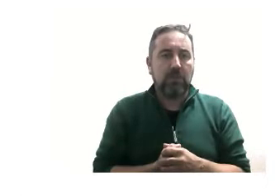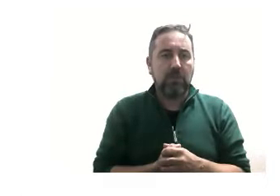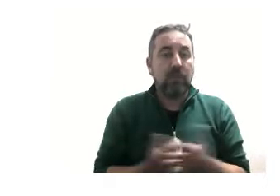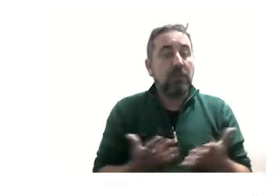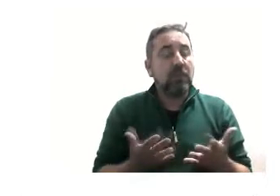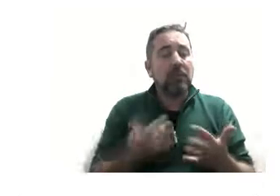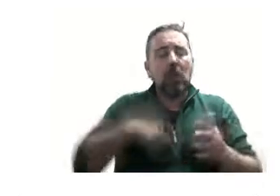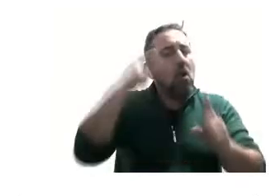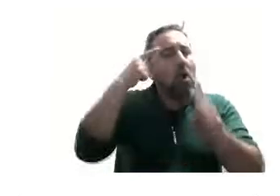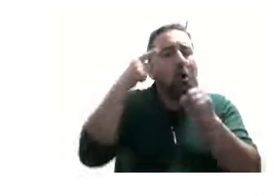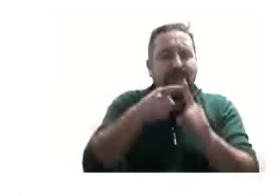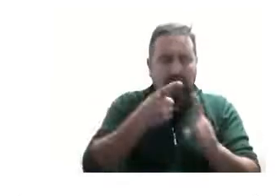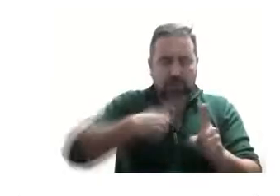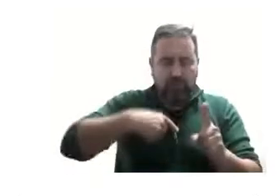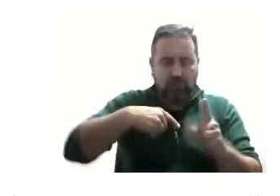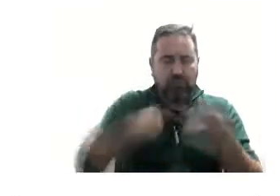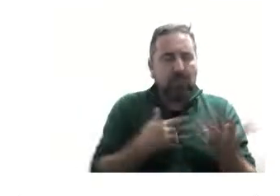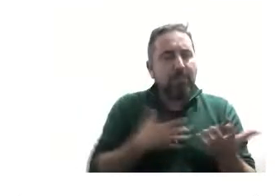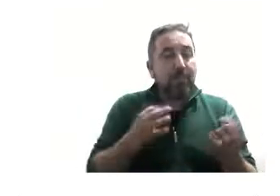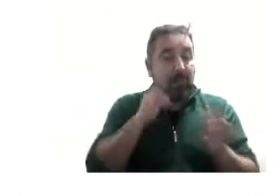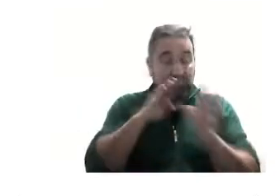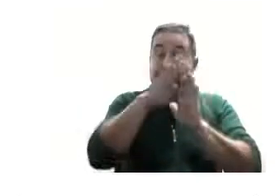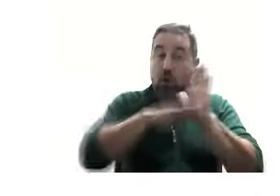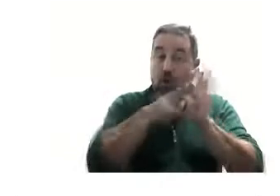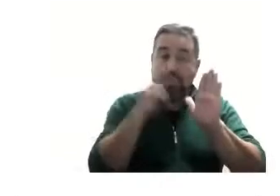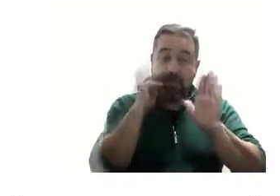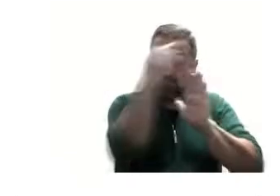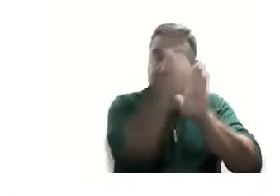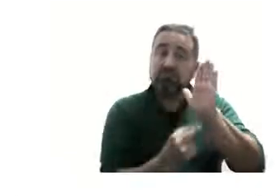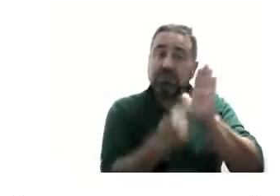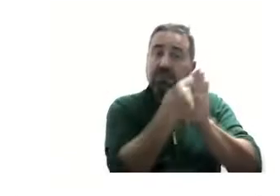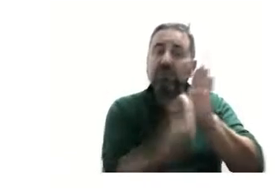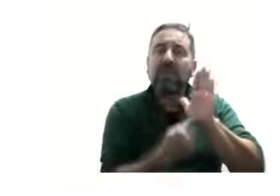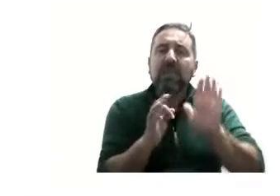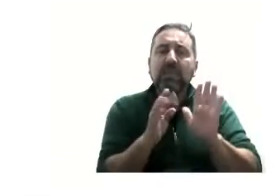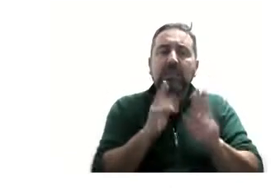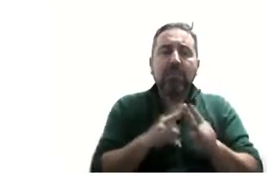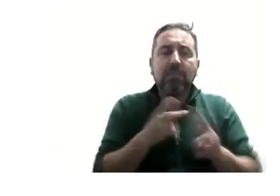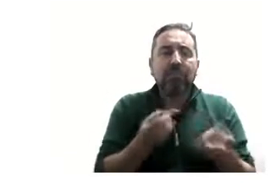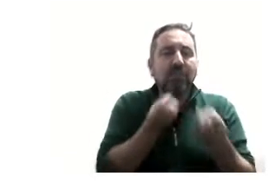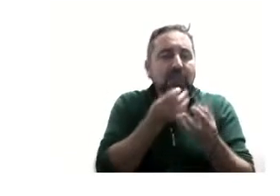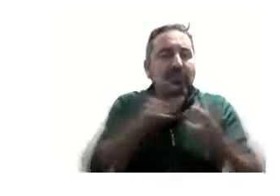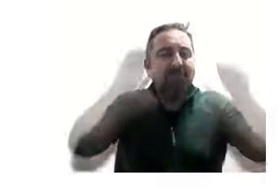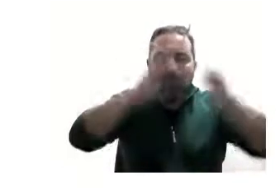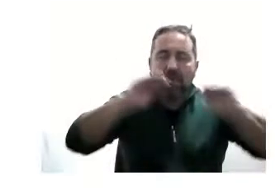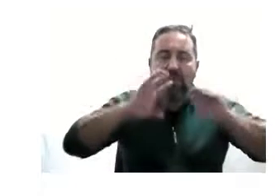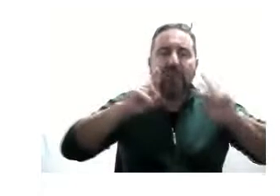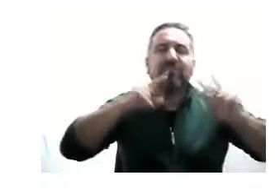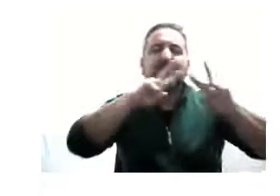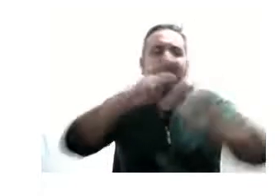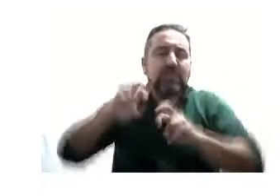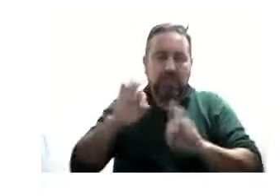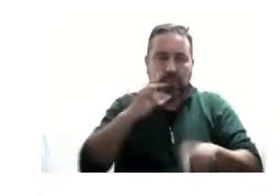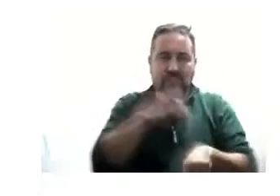Los objetivos, pues como veis y están en el programa, pues es ofrecer formación sobre investigación en estas enfermedades raras